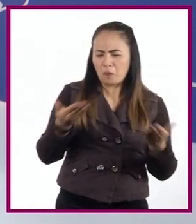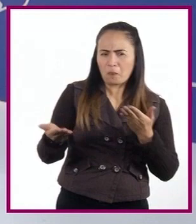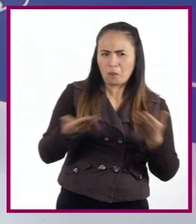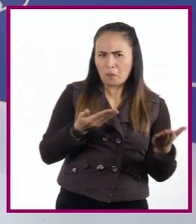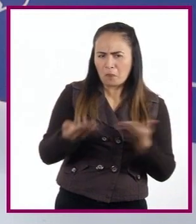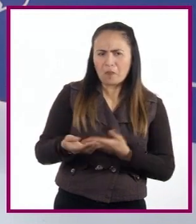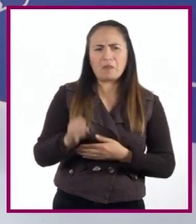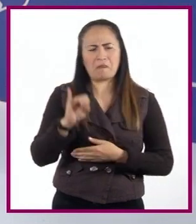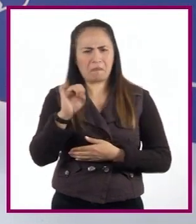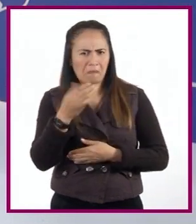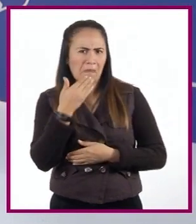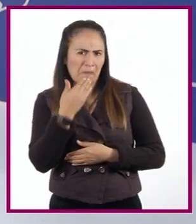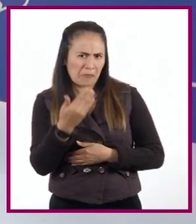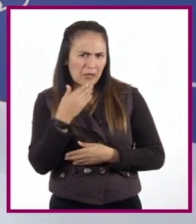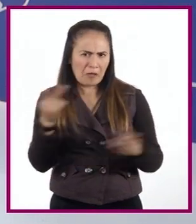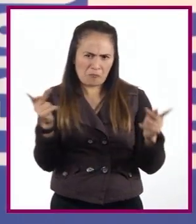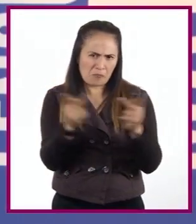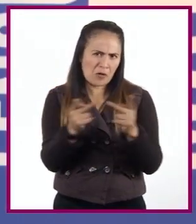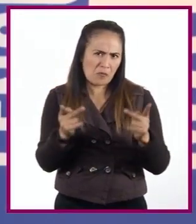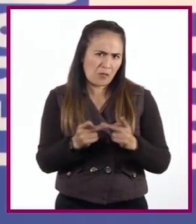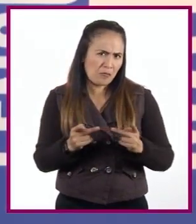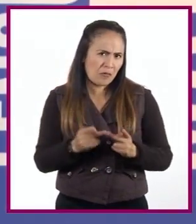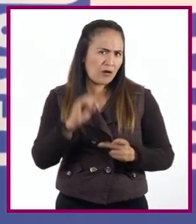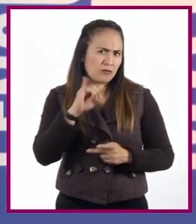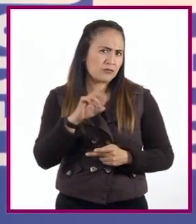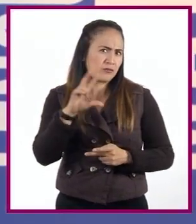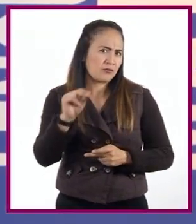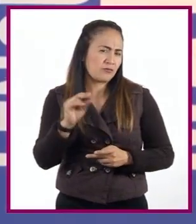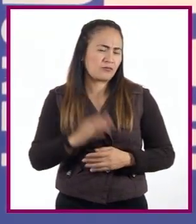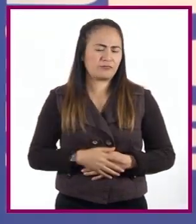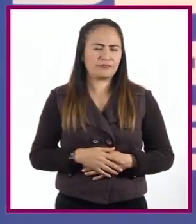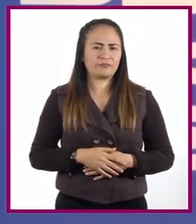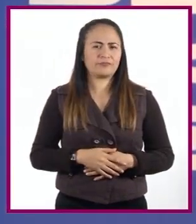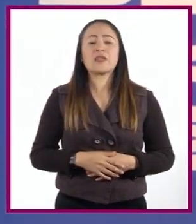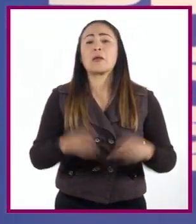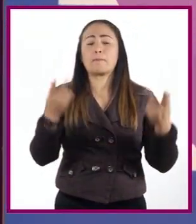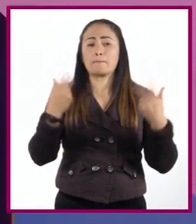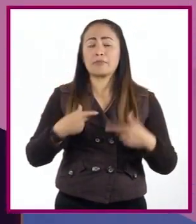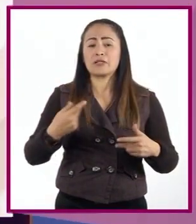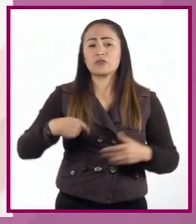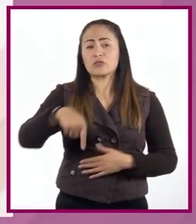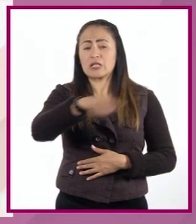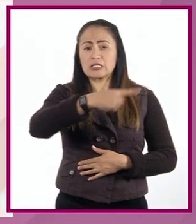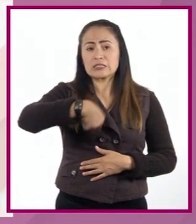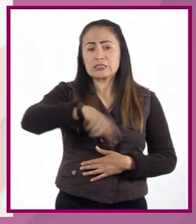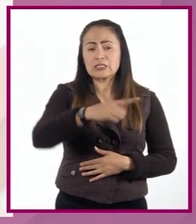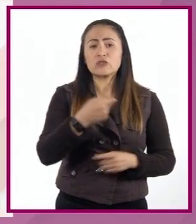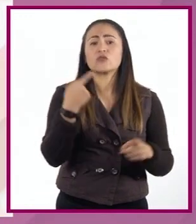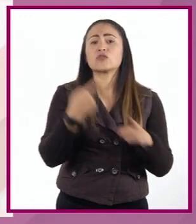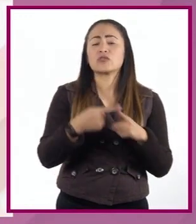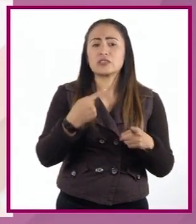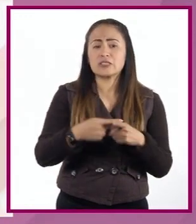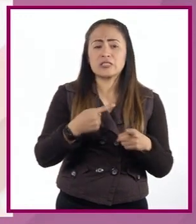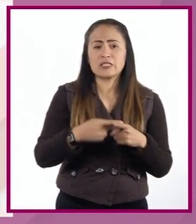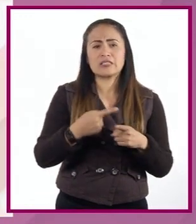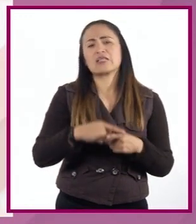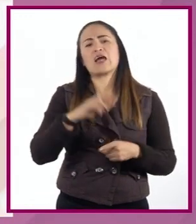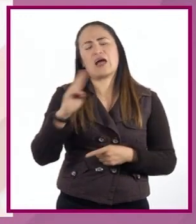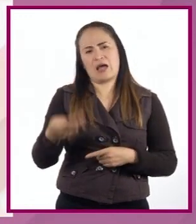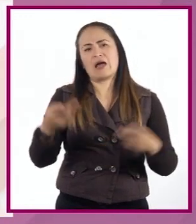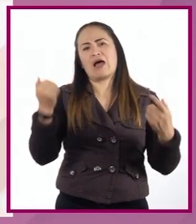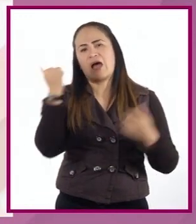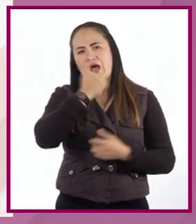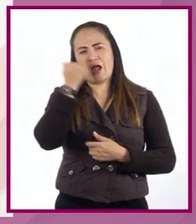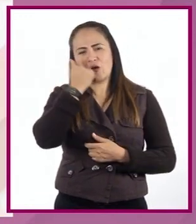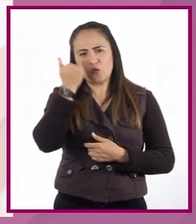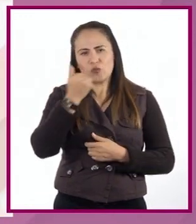coinciden con las suyas. Las personas que estuvieron involucradas fueron los brigadistas universitarios y el